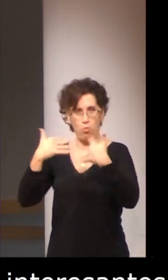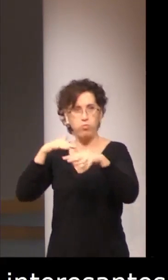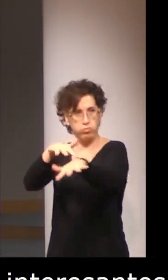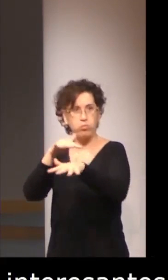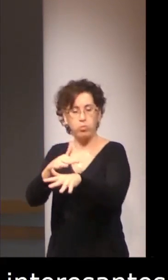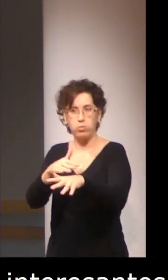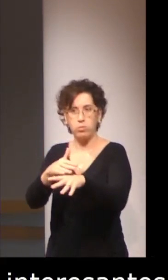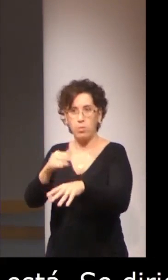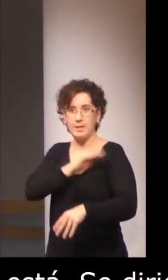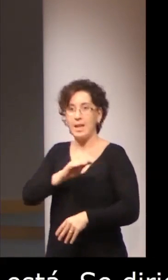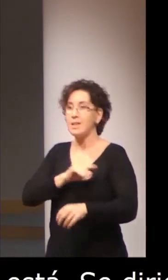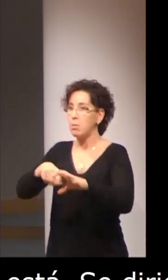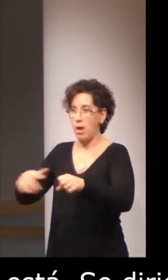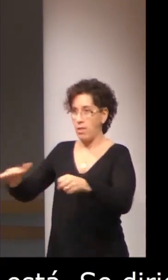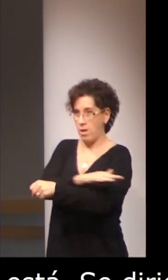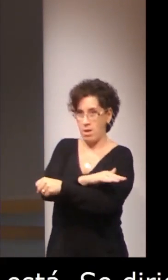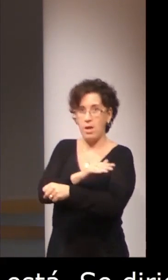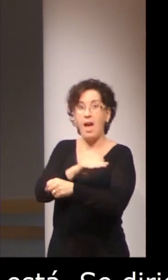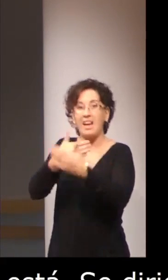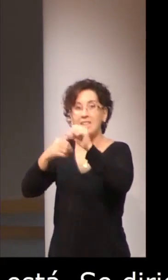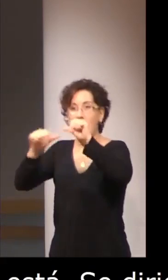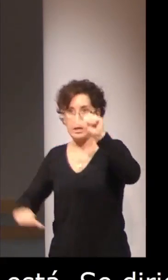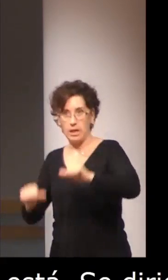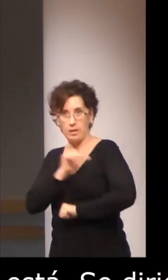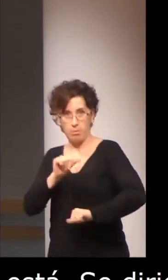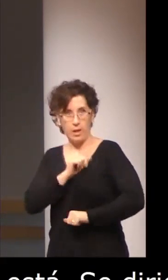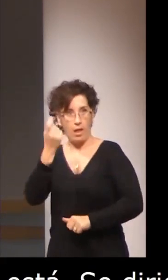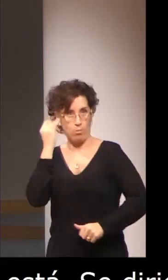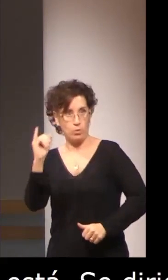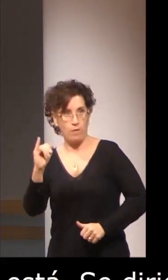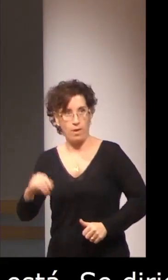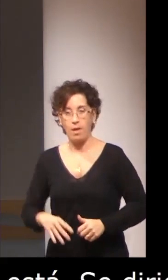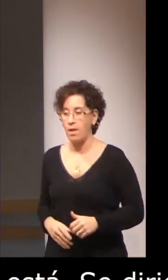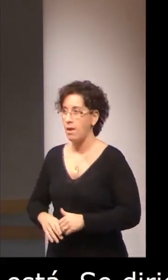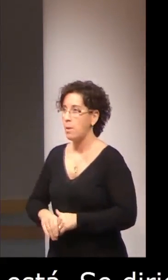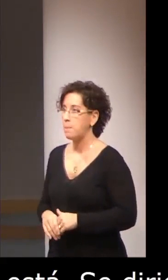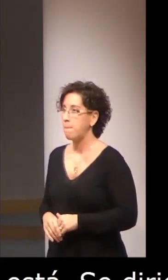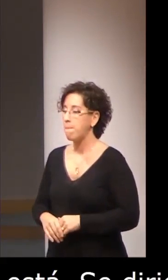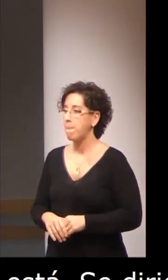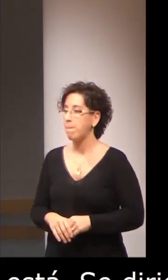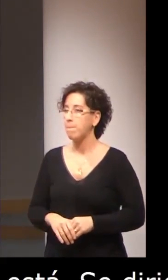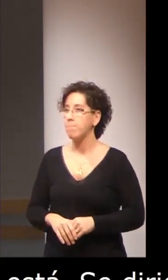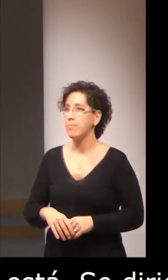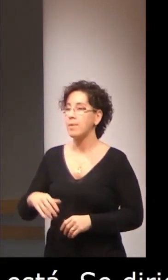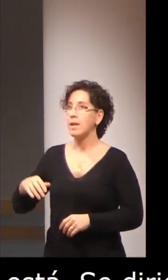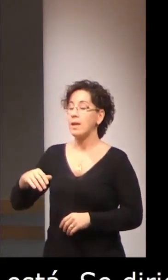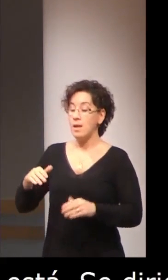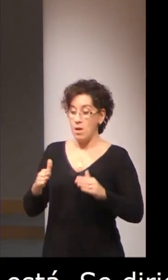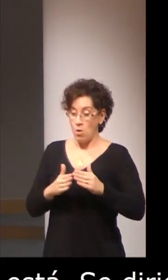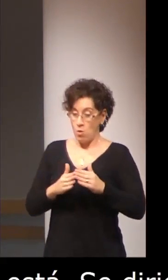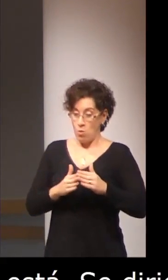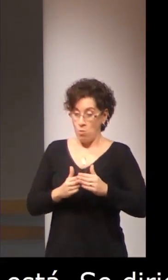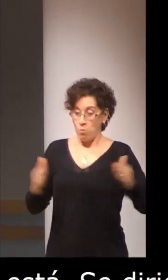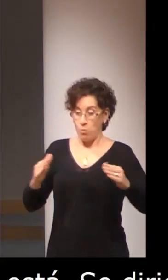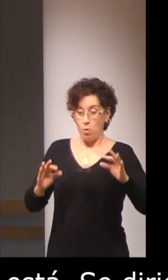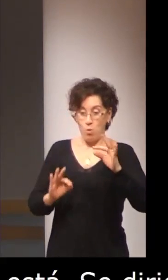todas las plazas e incluso hubo una lista de espera por cuarto año consecutivo desde la primera promoción